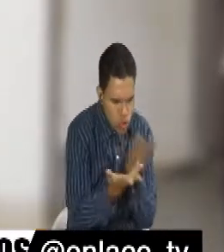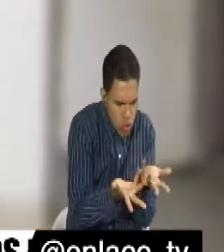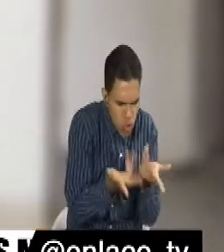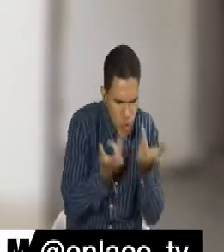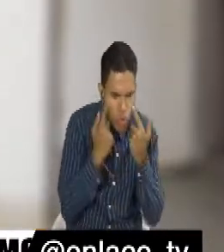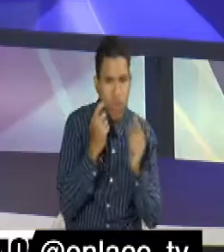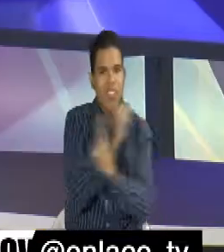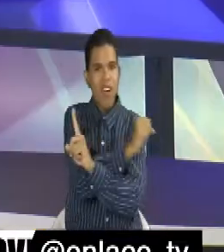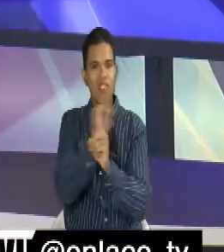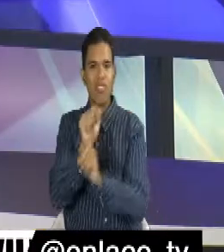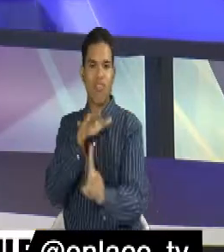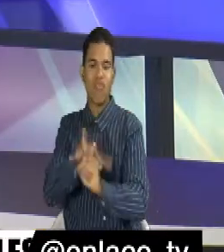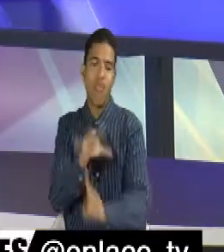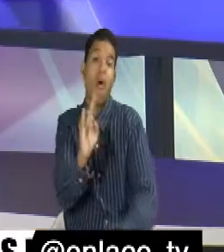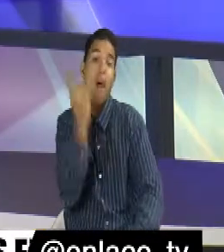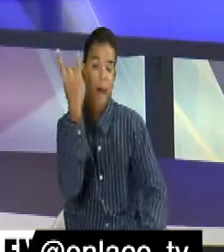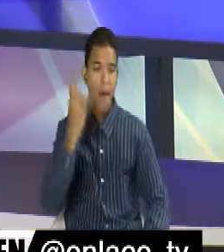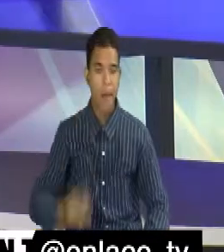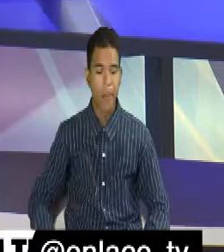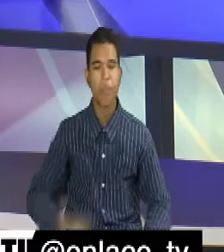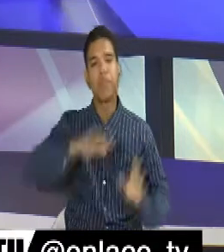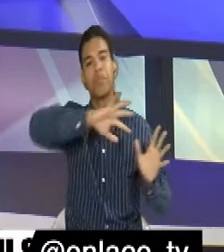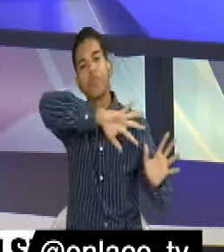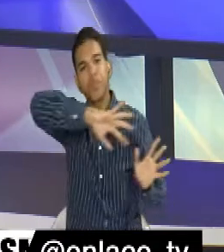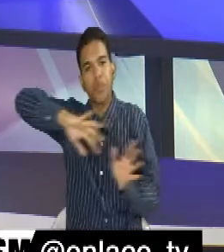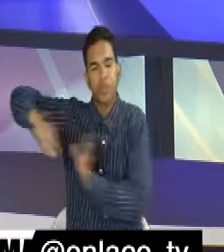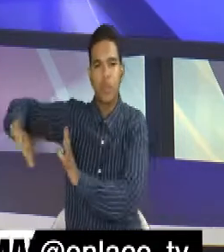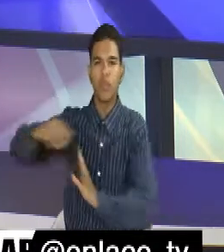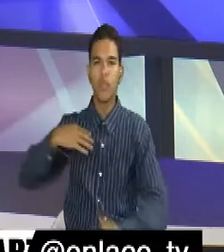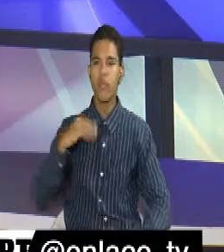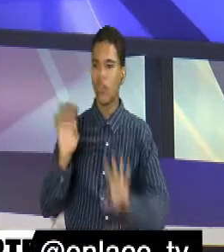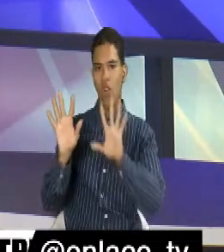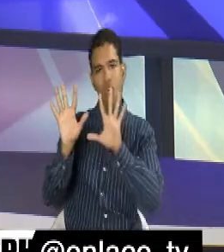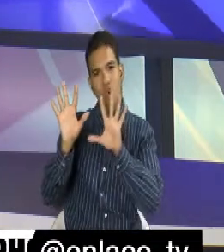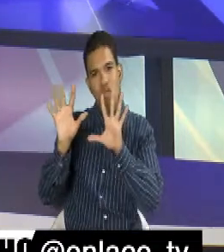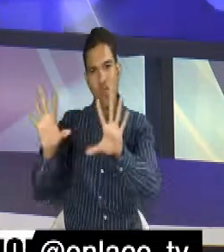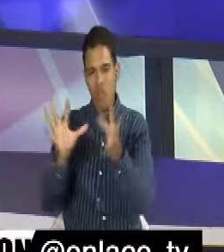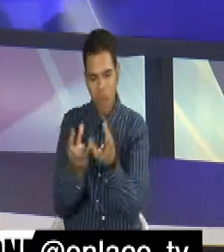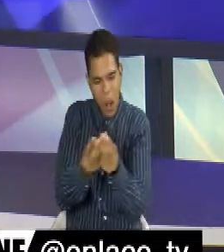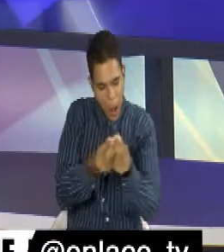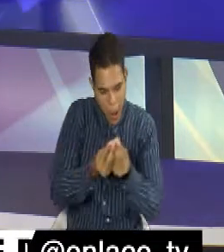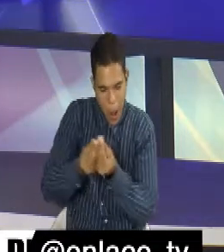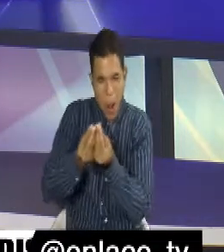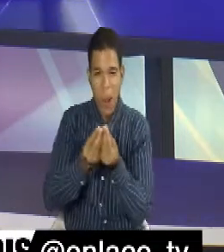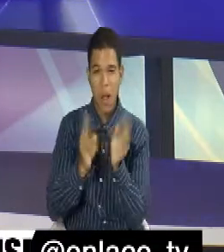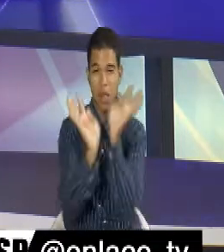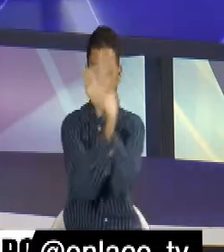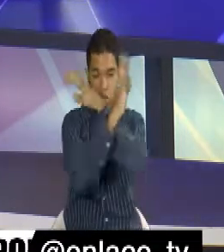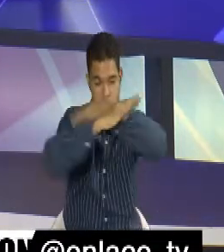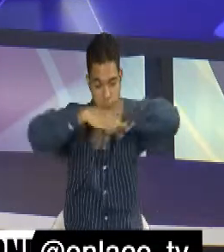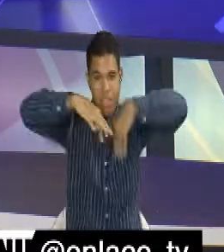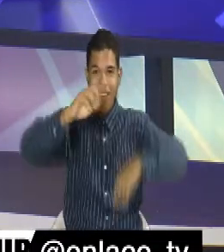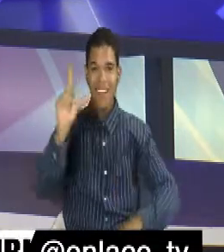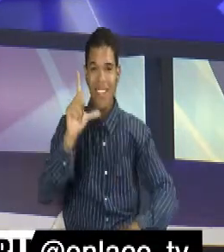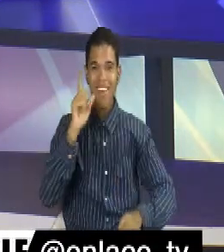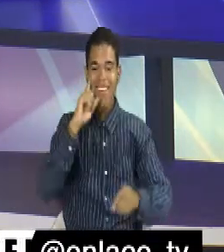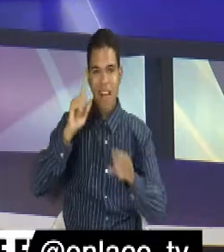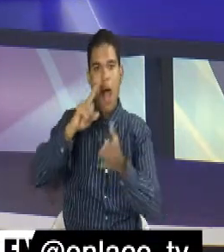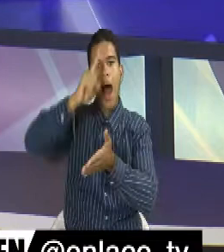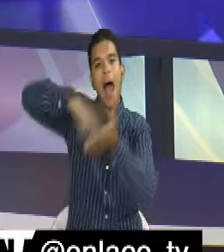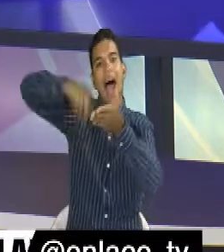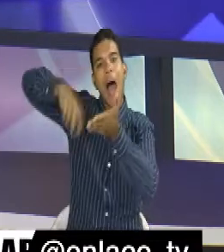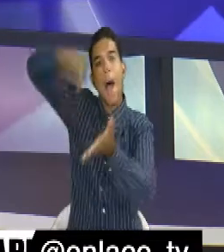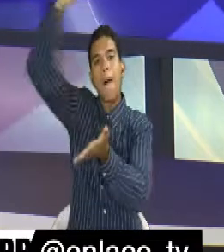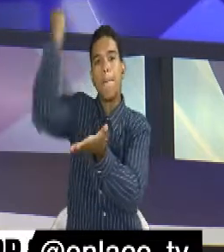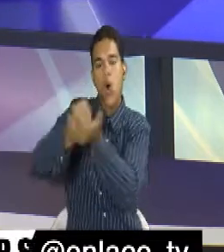social. En otras noticias, en sesión de comisión que terminó la madrugada de este lunes, fue aprobado en primer debate el proyecto